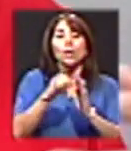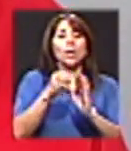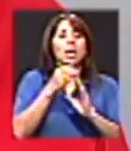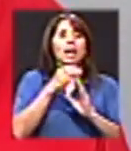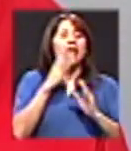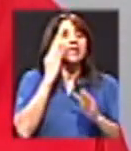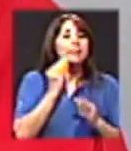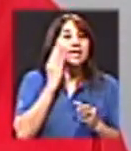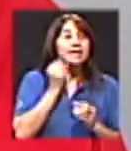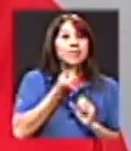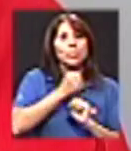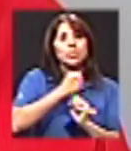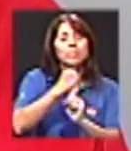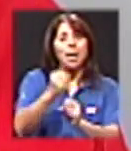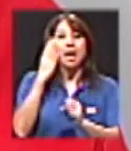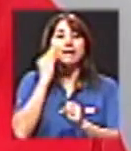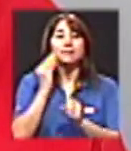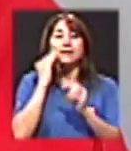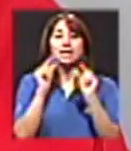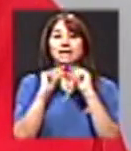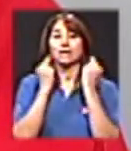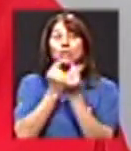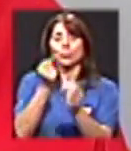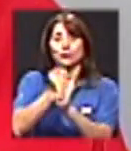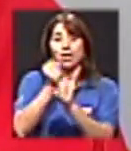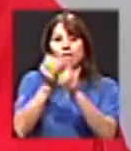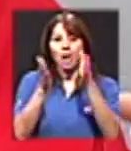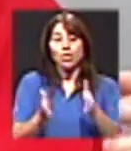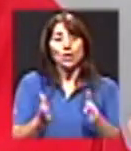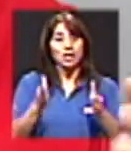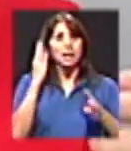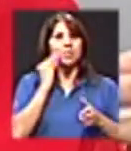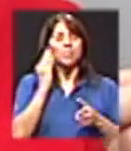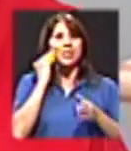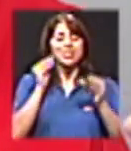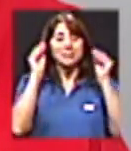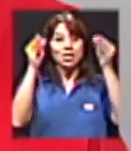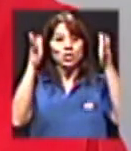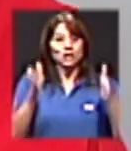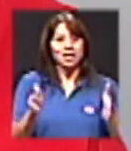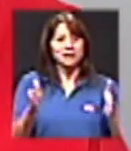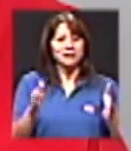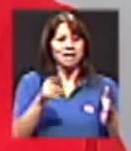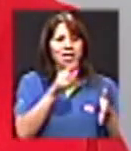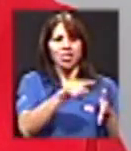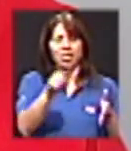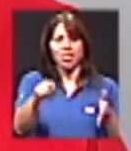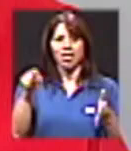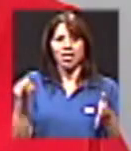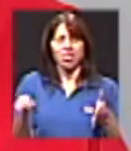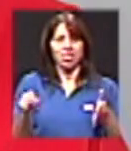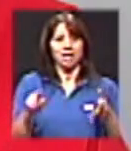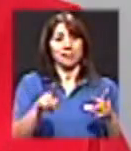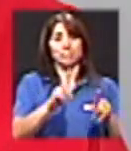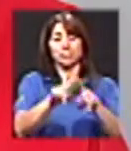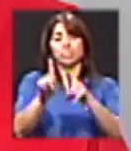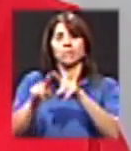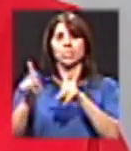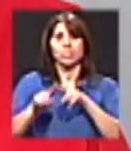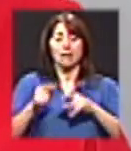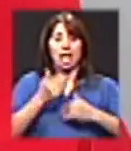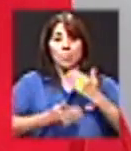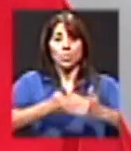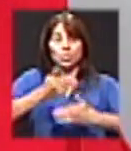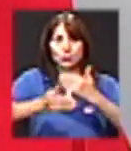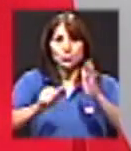sindicatos, experiencia en docencia. Eso hace que el proceso de aprendizaje en la Asamblea Legislativa sea más complicado,